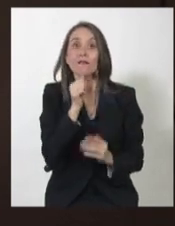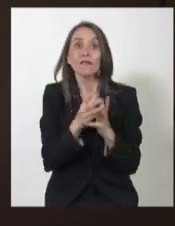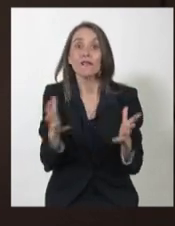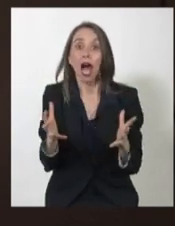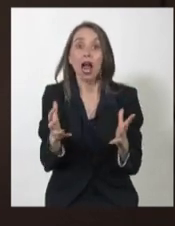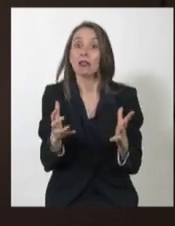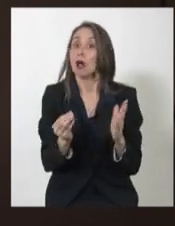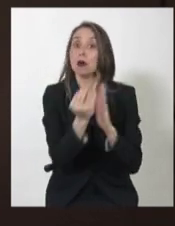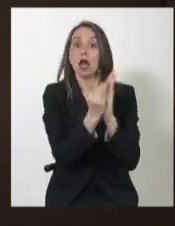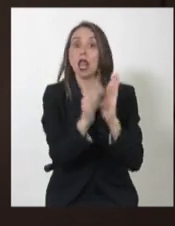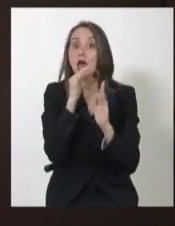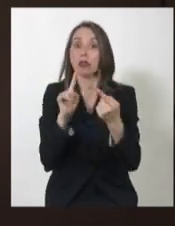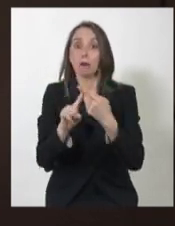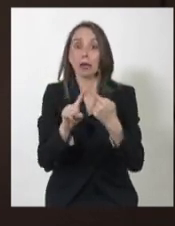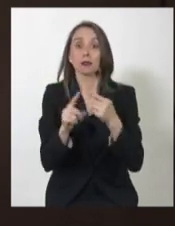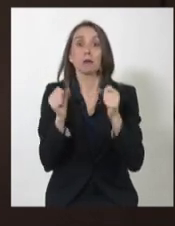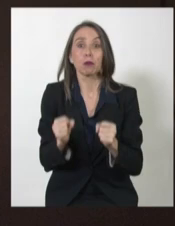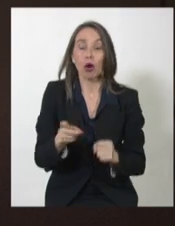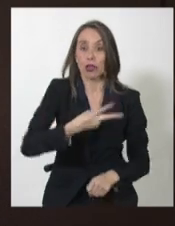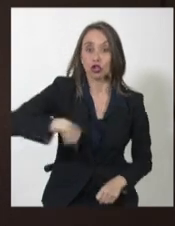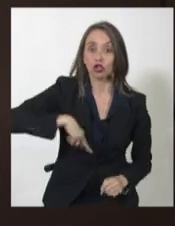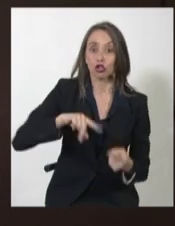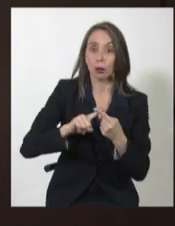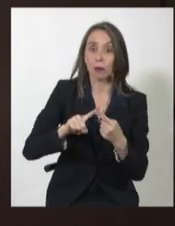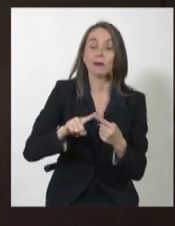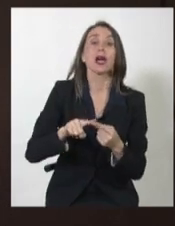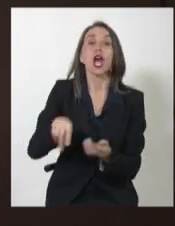cuanto a participación. Solo podemos participar a través